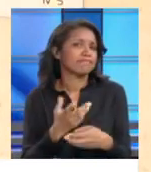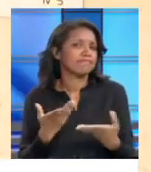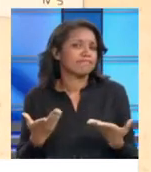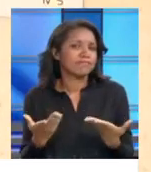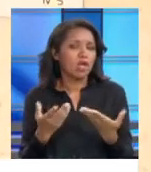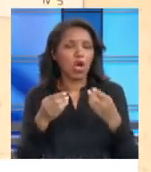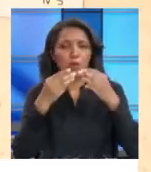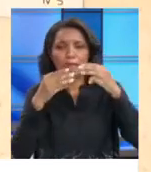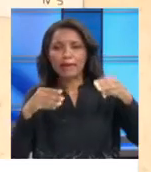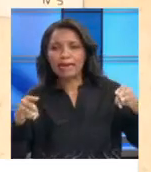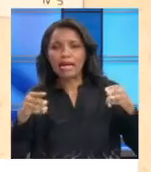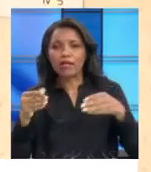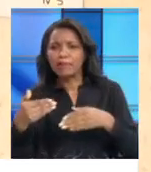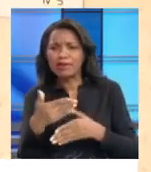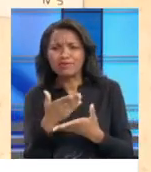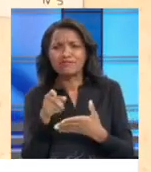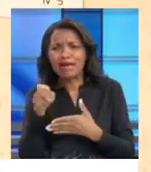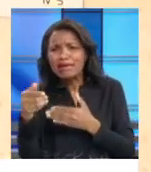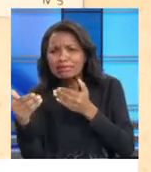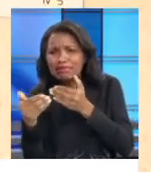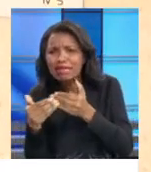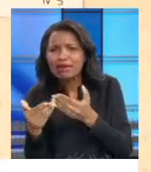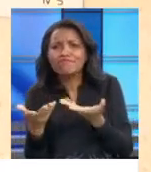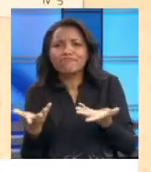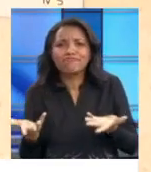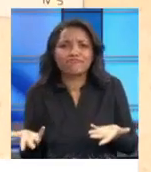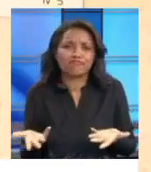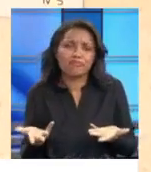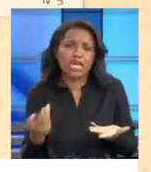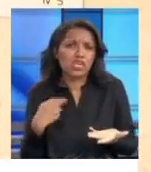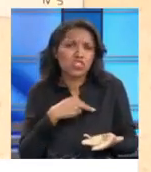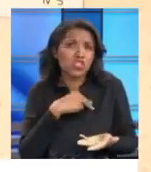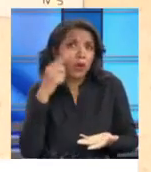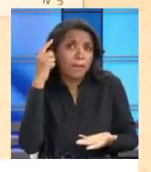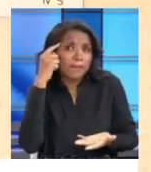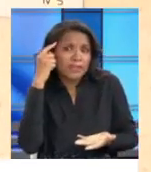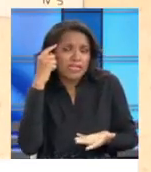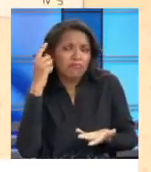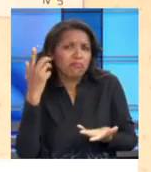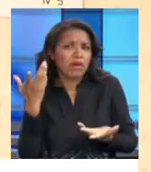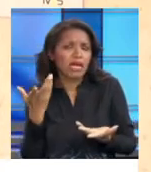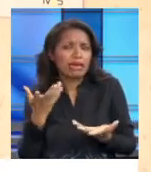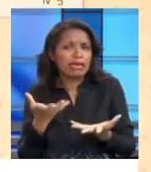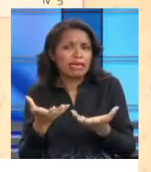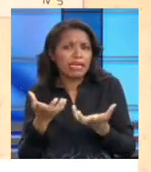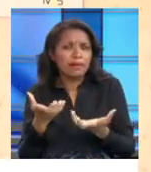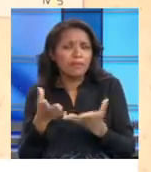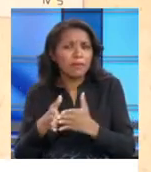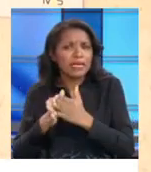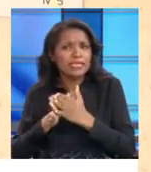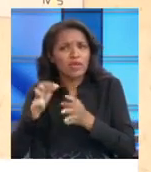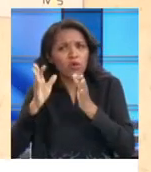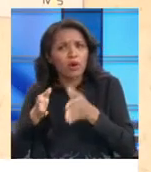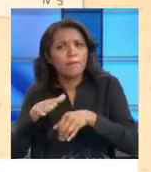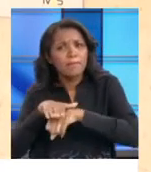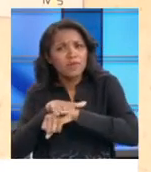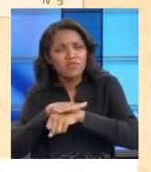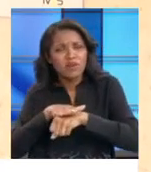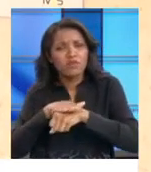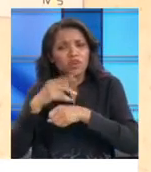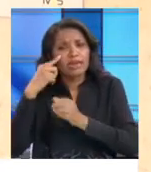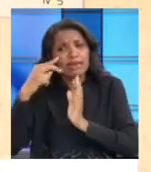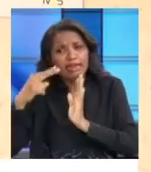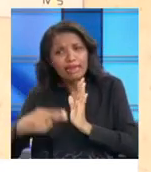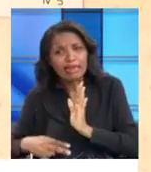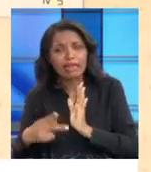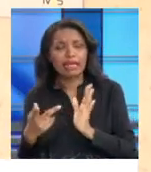instalar un mercado de marisco teniendo uno ya. Y bueno, nosotros lo que le solicitamos a la Sala Tercera es que evalúe nuestra solicitud,